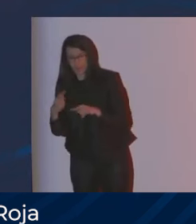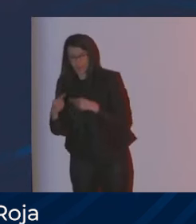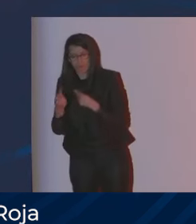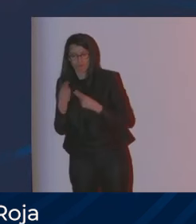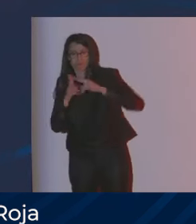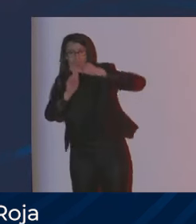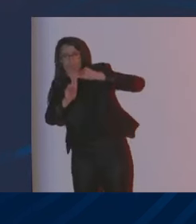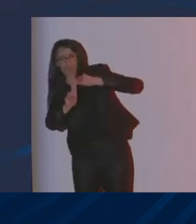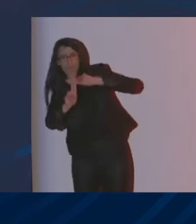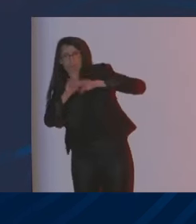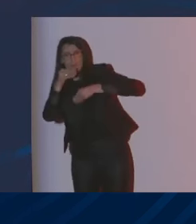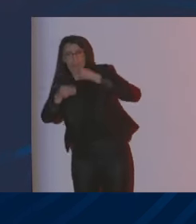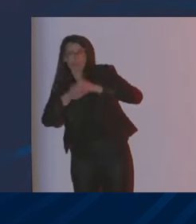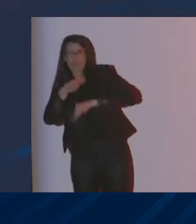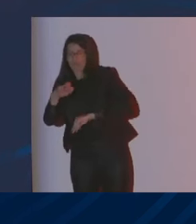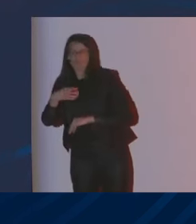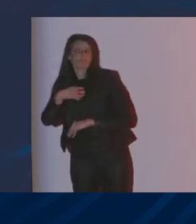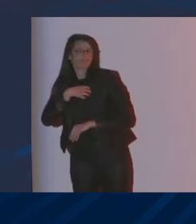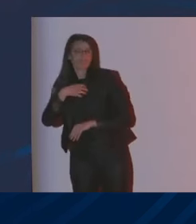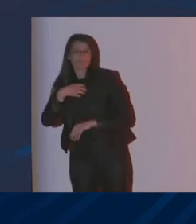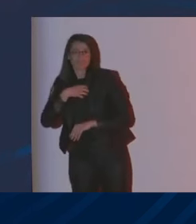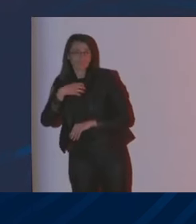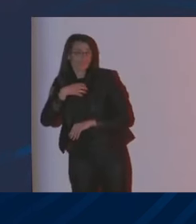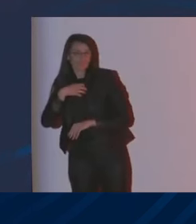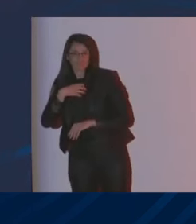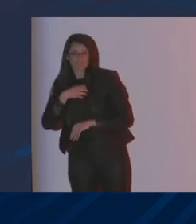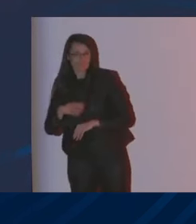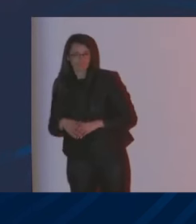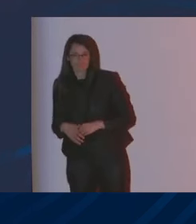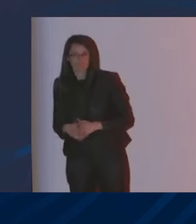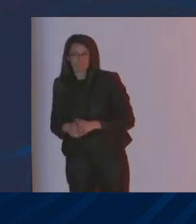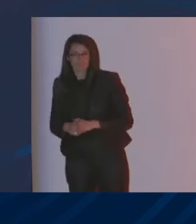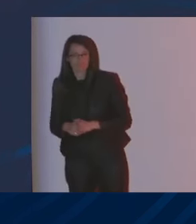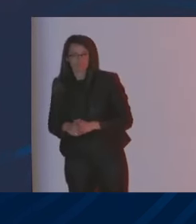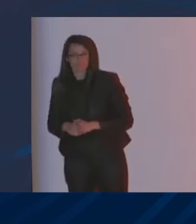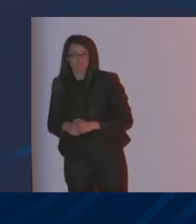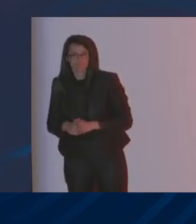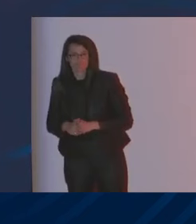Cruz Roja no habría llegado hasta donde ha llegado.